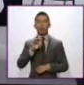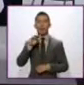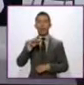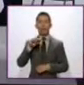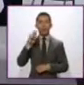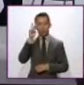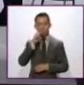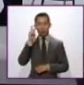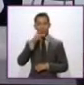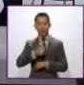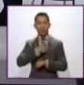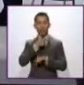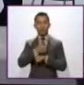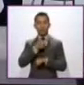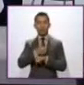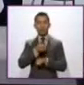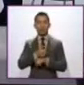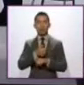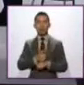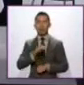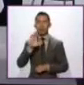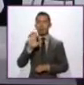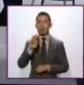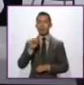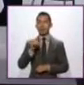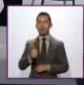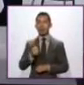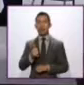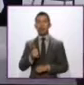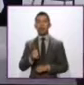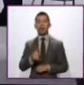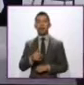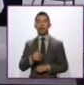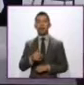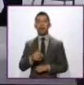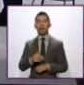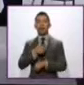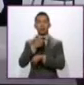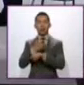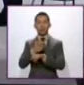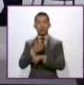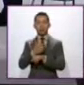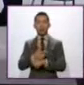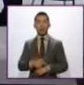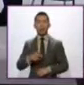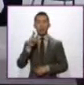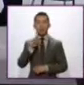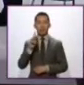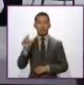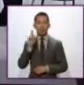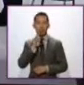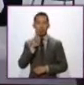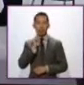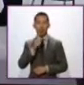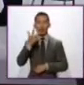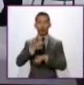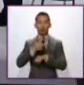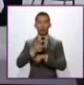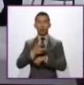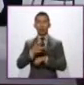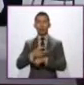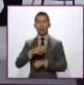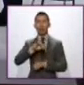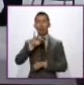lugar, Betty León y Penélope. Betty séptimo, Penélope octavo lugar, Juan